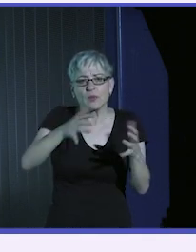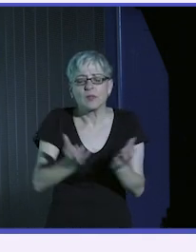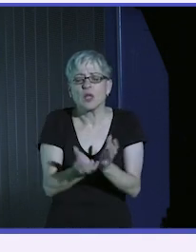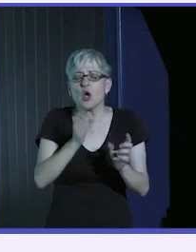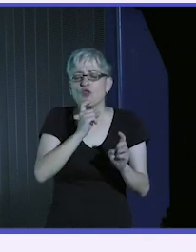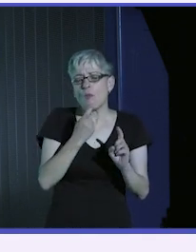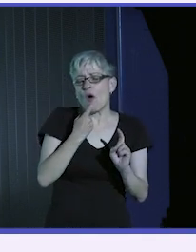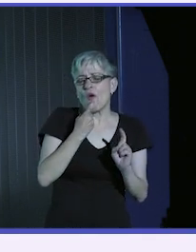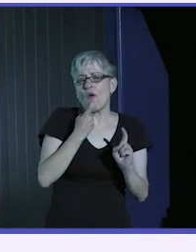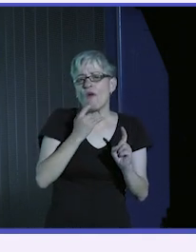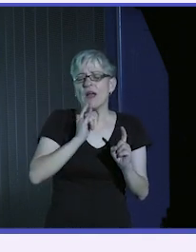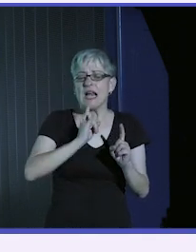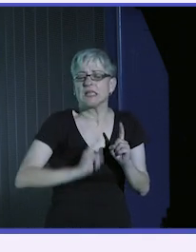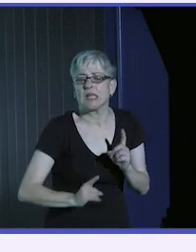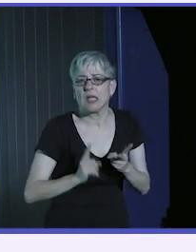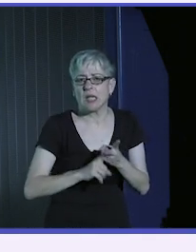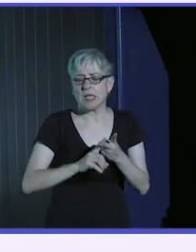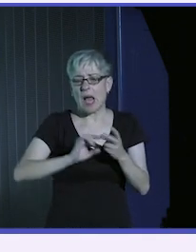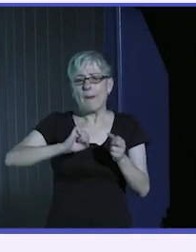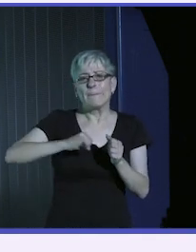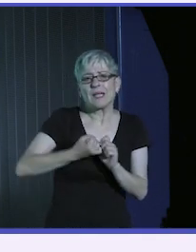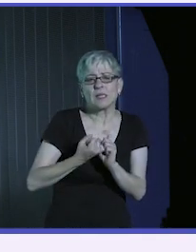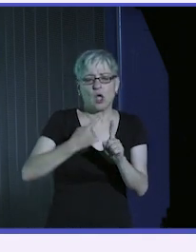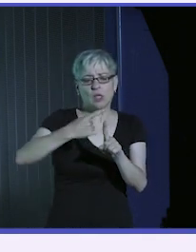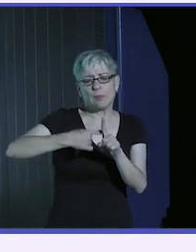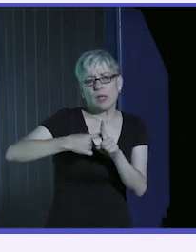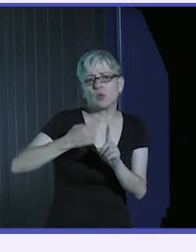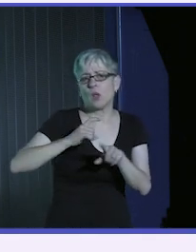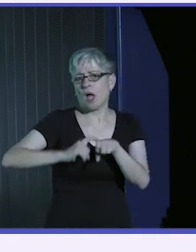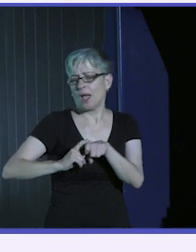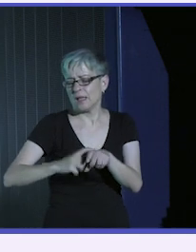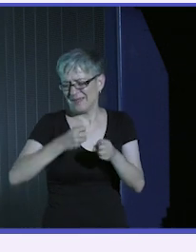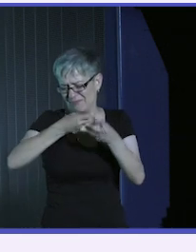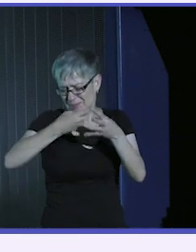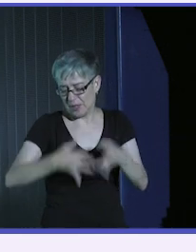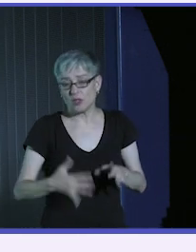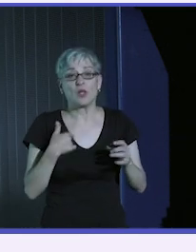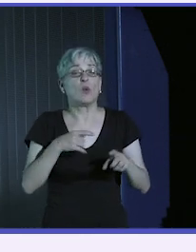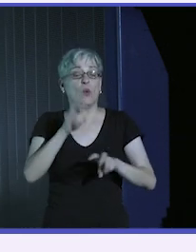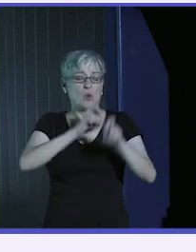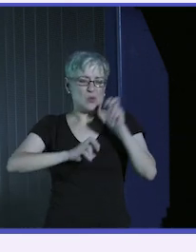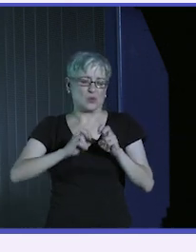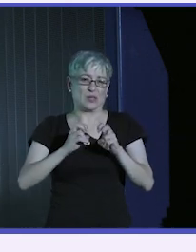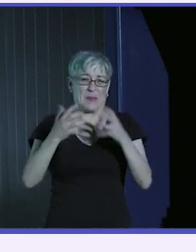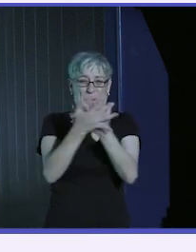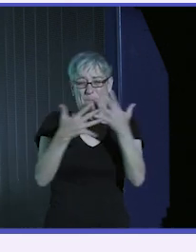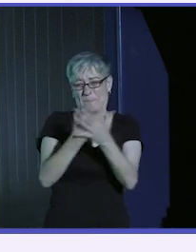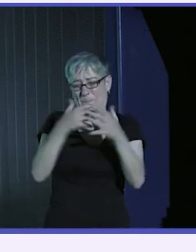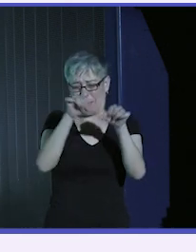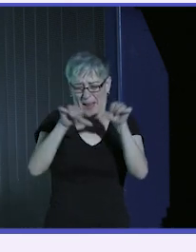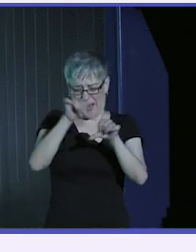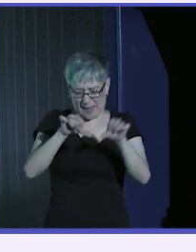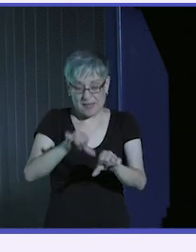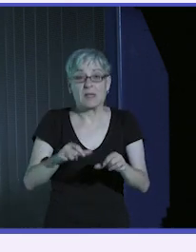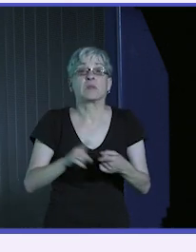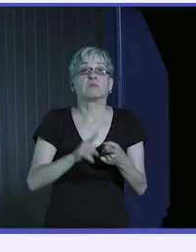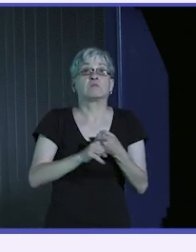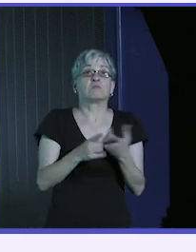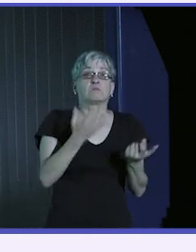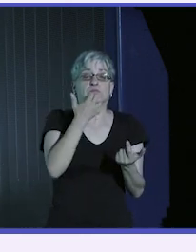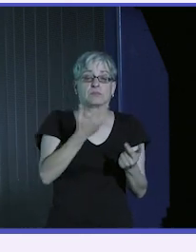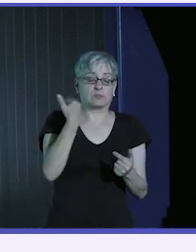conducen la electricidad, con qué presión, temperatura, en qué condiciones, de ahí sale toda esa combinatoria. En un enfoque clásico se habría